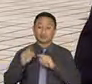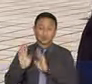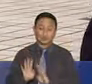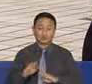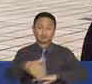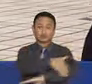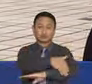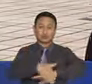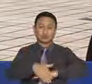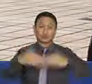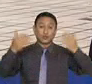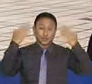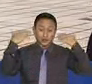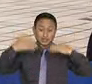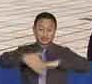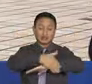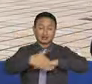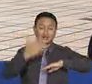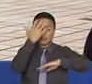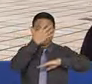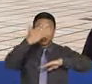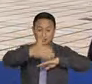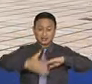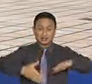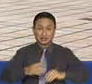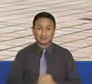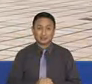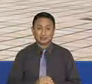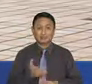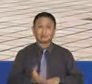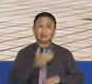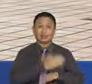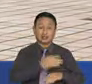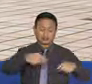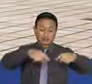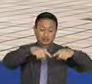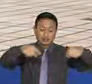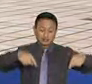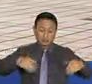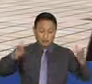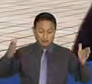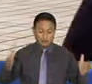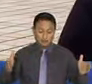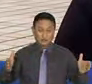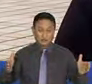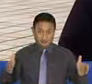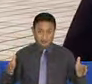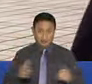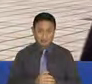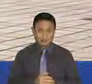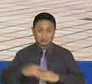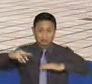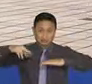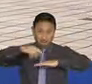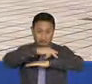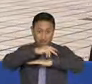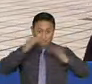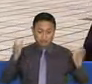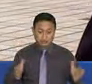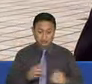casi en Guayaquil y esmeraldas de una botica pichincha en esa Vereda queda un poquito anchita ahí a las